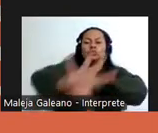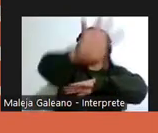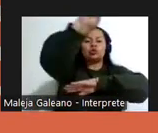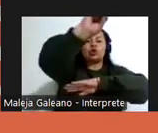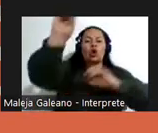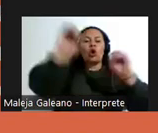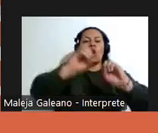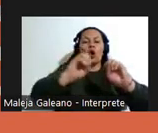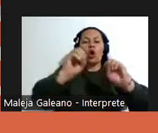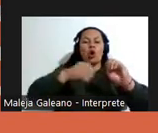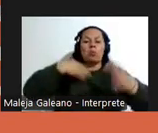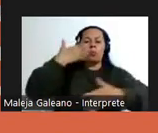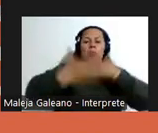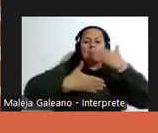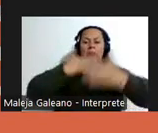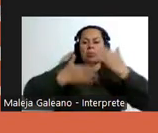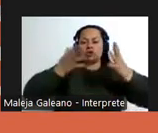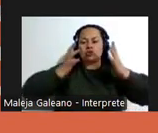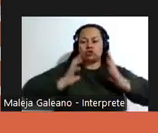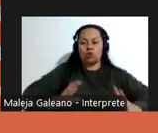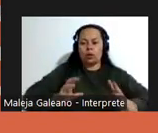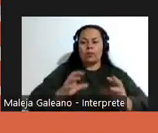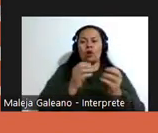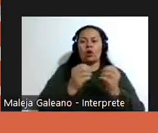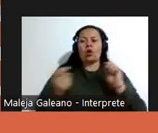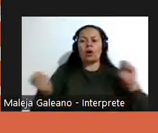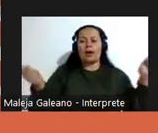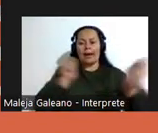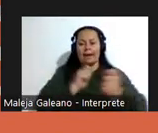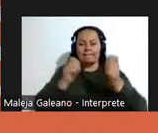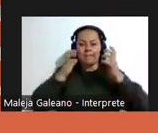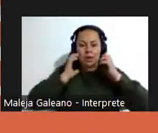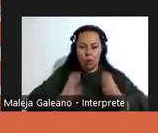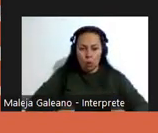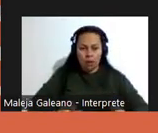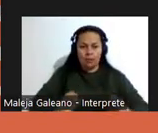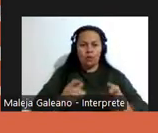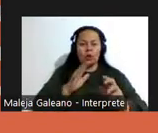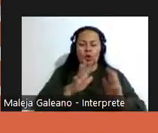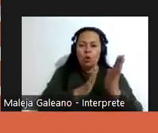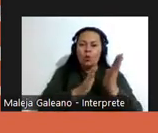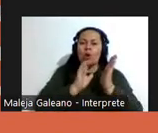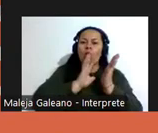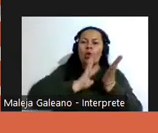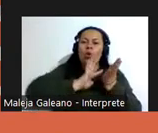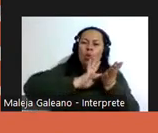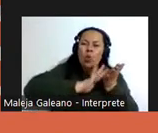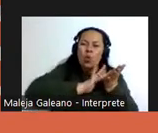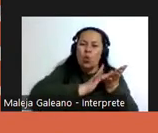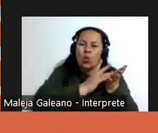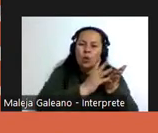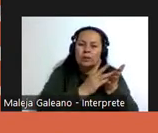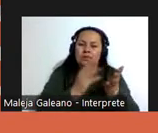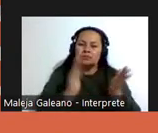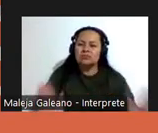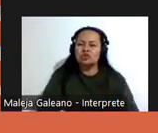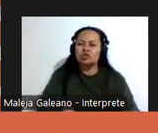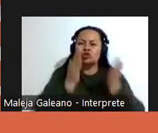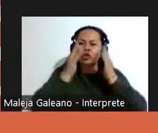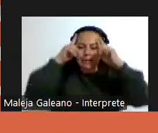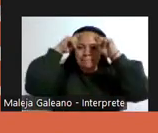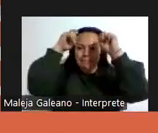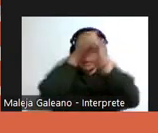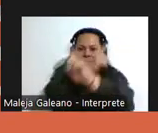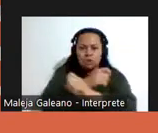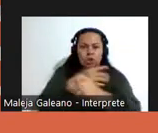él algo. Y esos trazos en el cuerpo son huellas que al interpretarse forman un recurso de análisis para